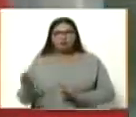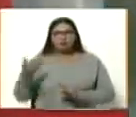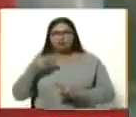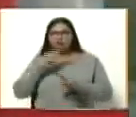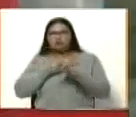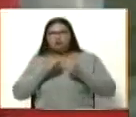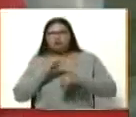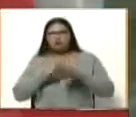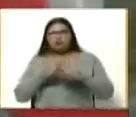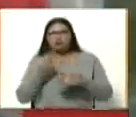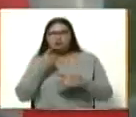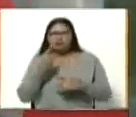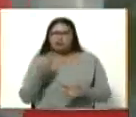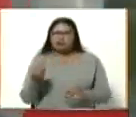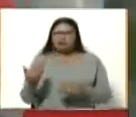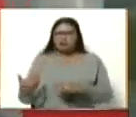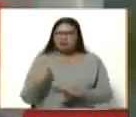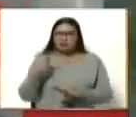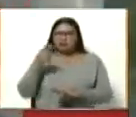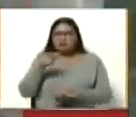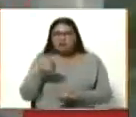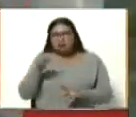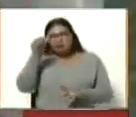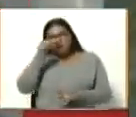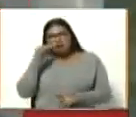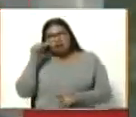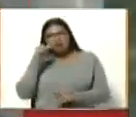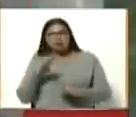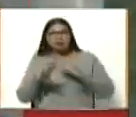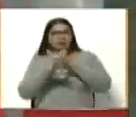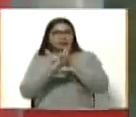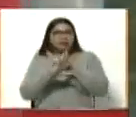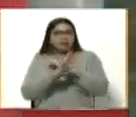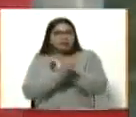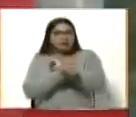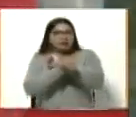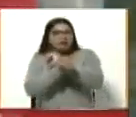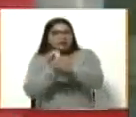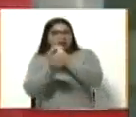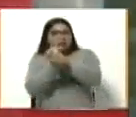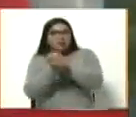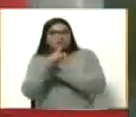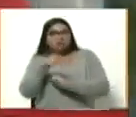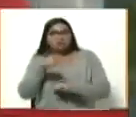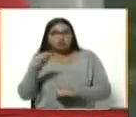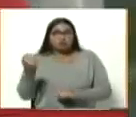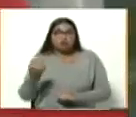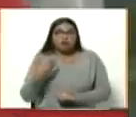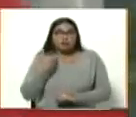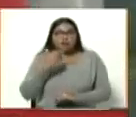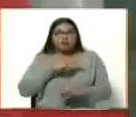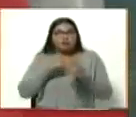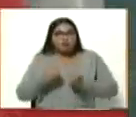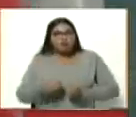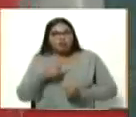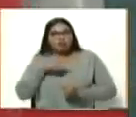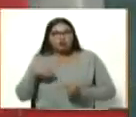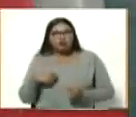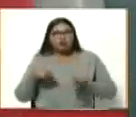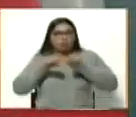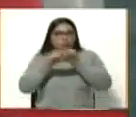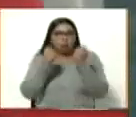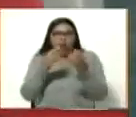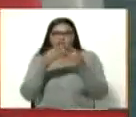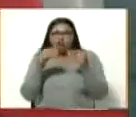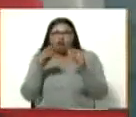de pronto muchos decían, pero ¿qué te afecta a ti que Alex Saab esté detenido? No, señor, sí nos afecta, es un diplomático venezolano. Aquí se están violando todo